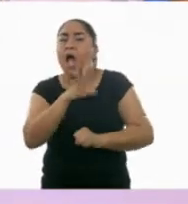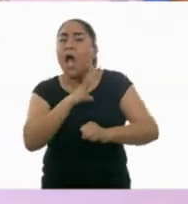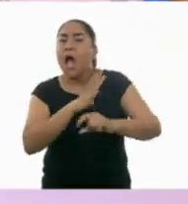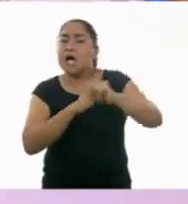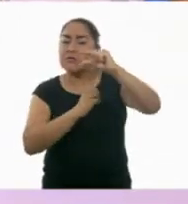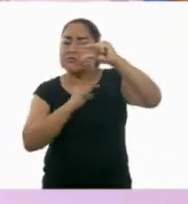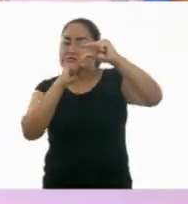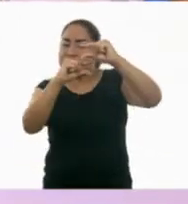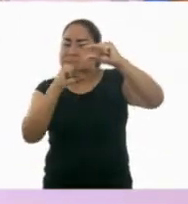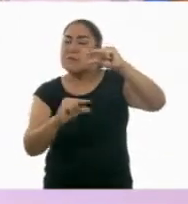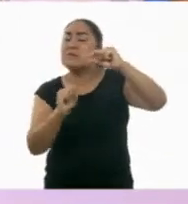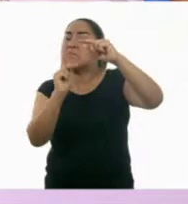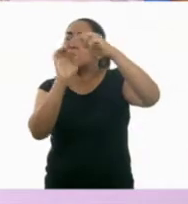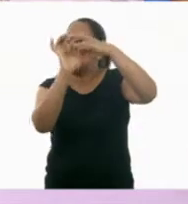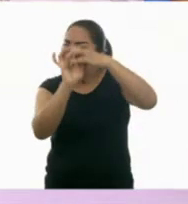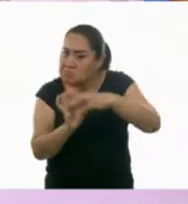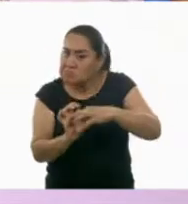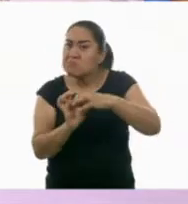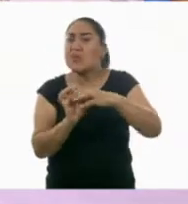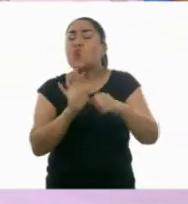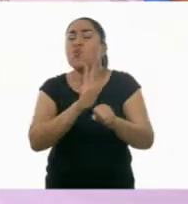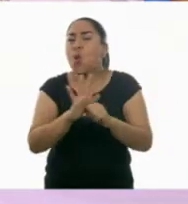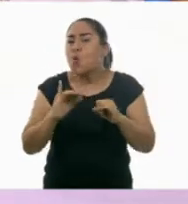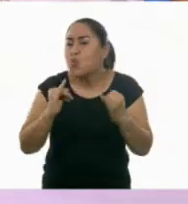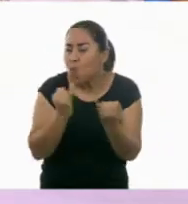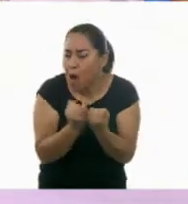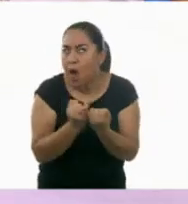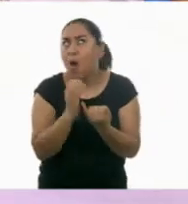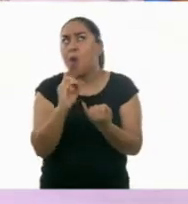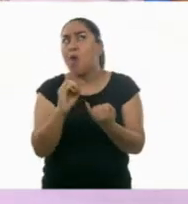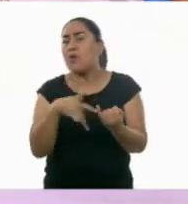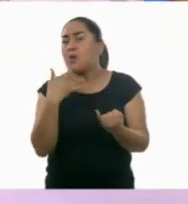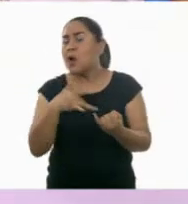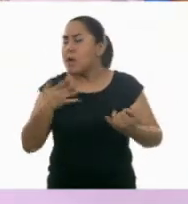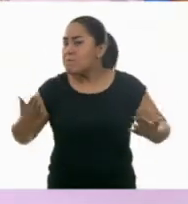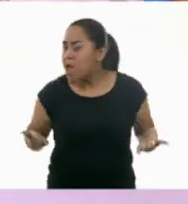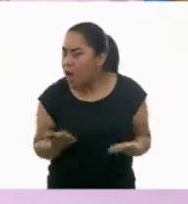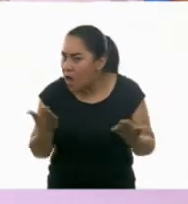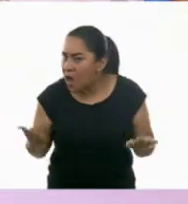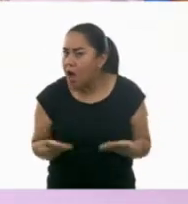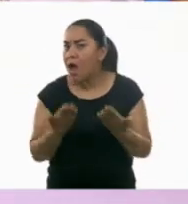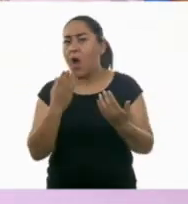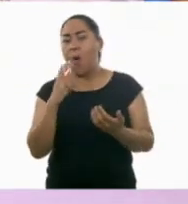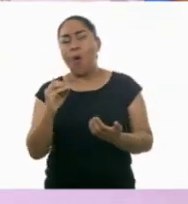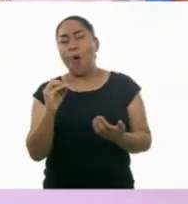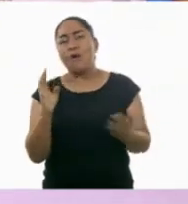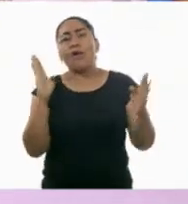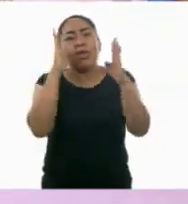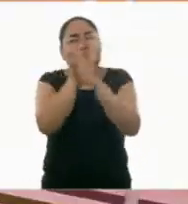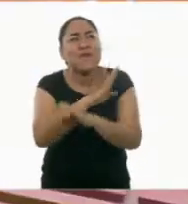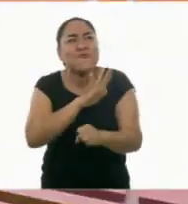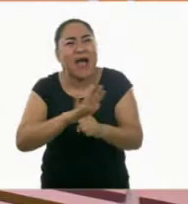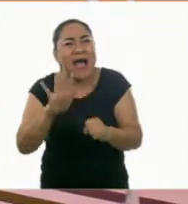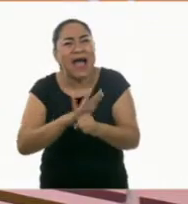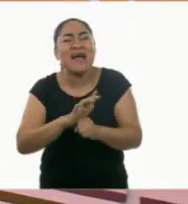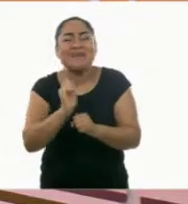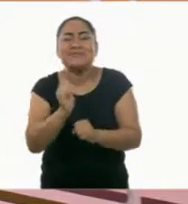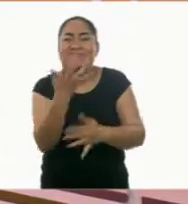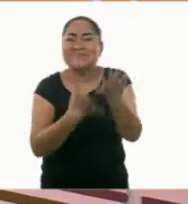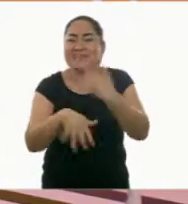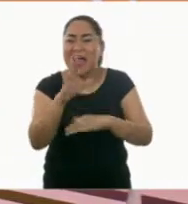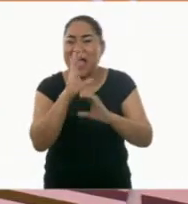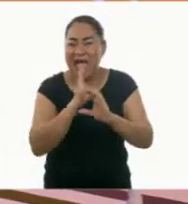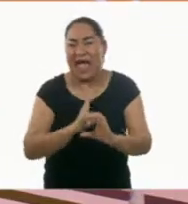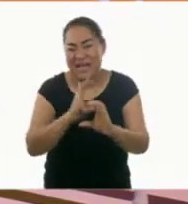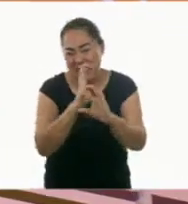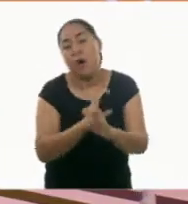cuáles se oyen igual, que además... ¿Cuáles nos ponen a bailar? ¿Cuáles nos ponen a divertirnos? Y también, si quieren,